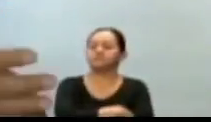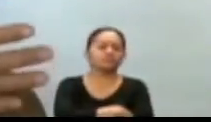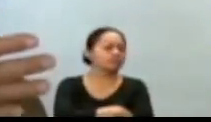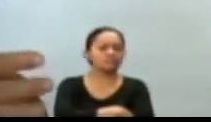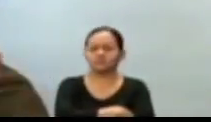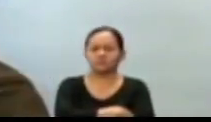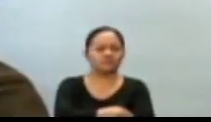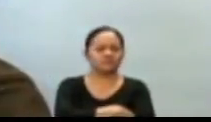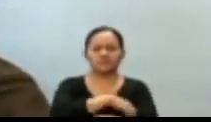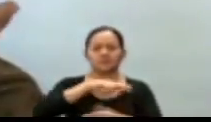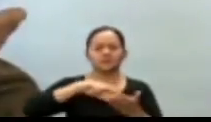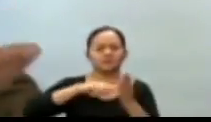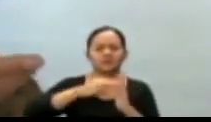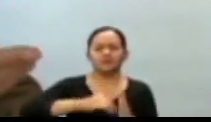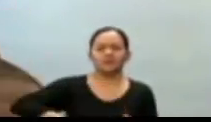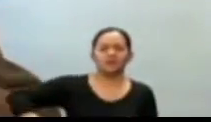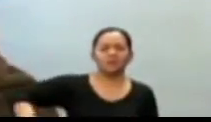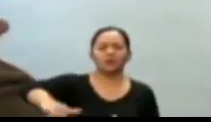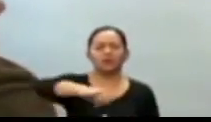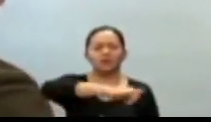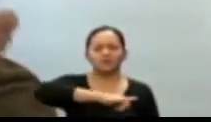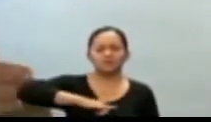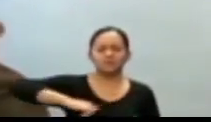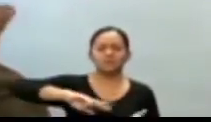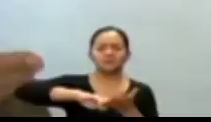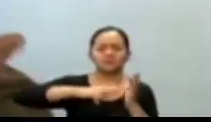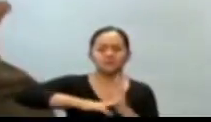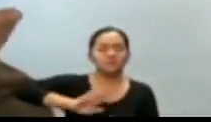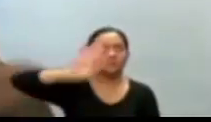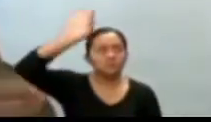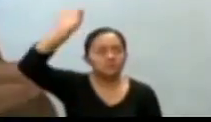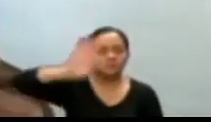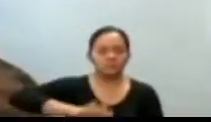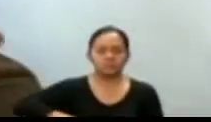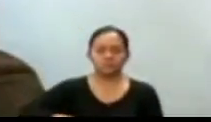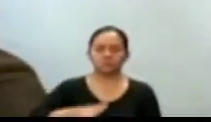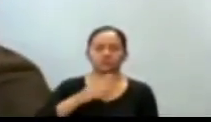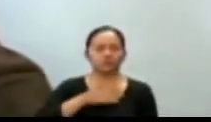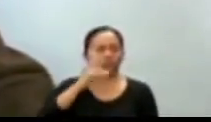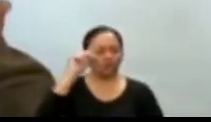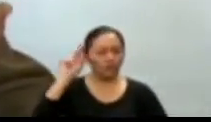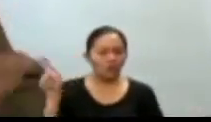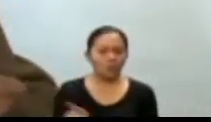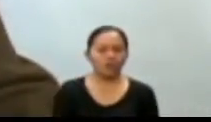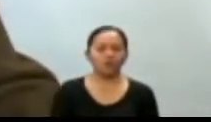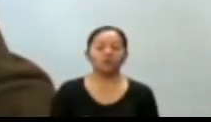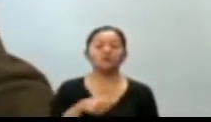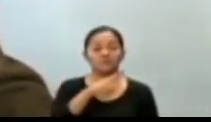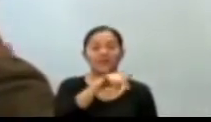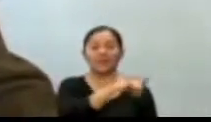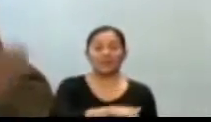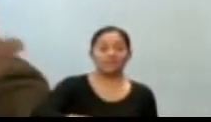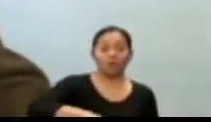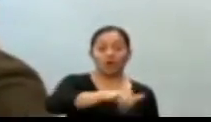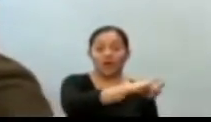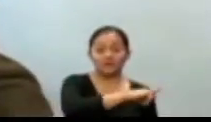es únicamente la democracia representativa, es decir, electoral y parlamentaria. Hemos comprendido que